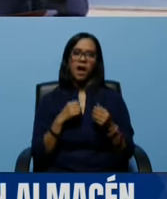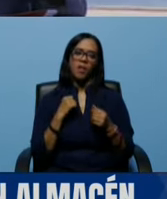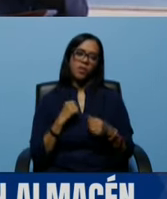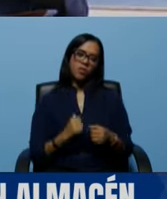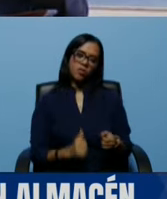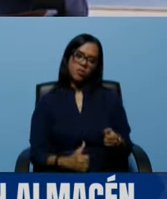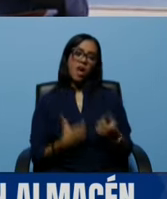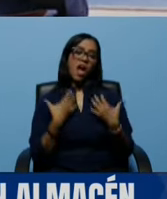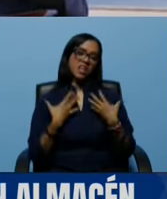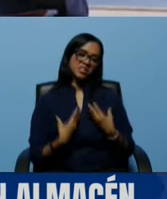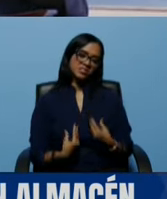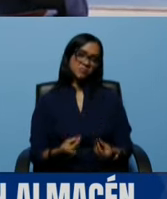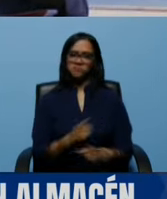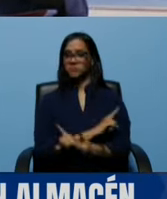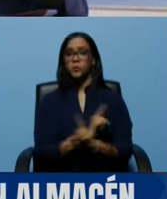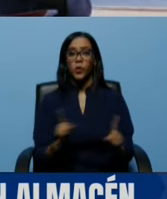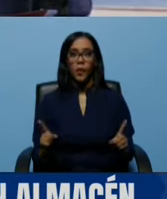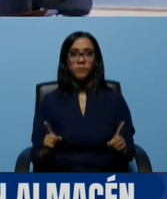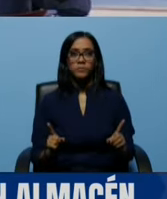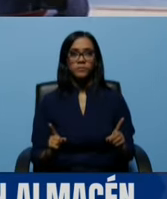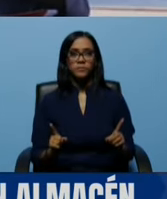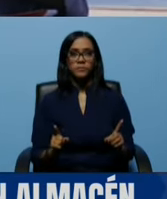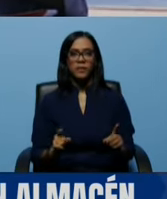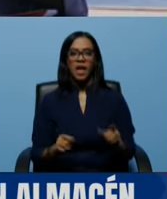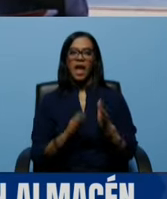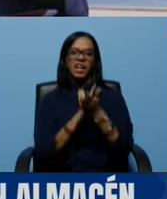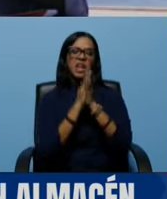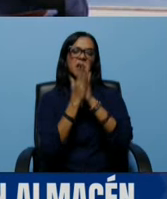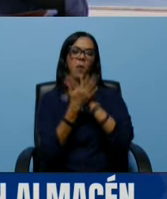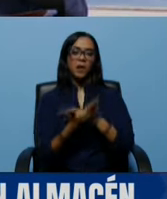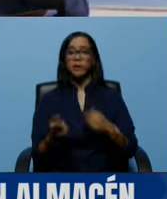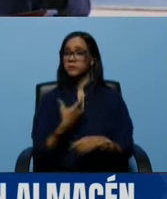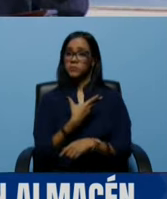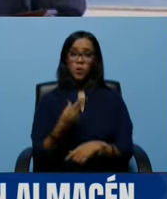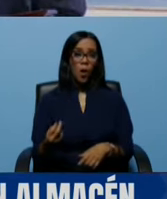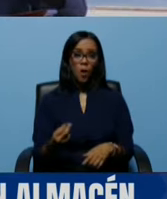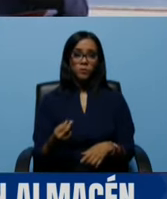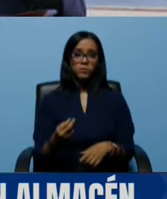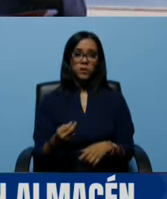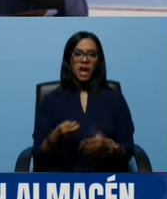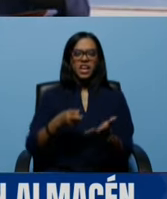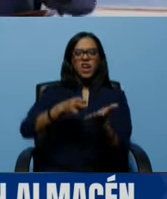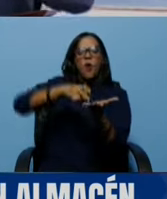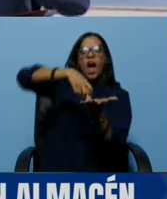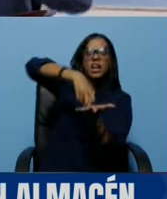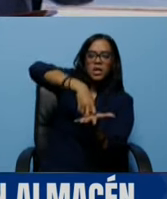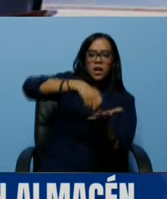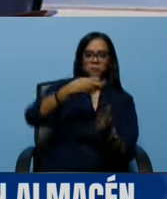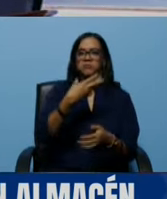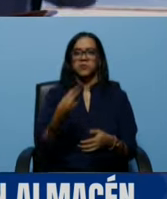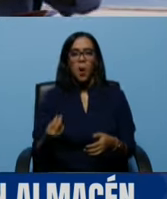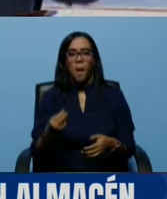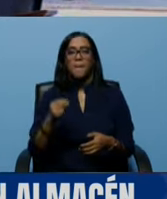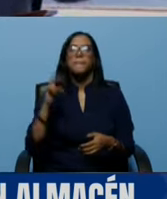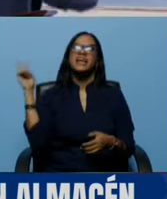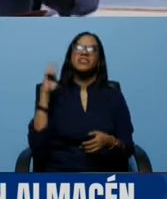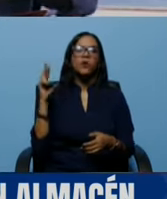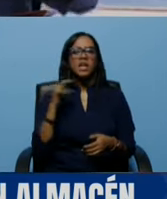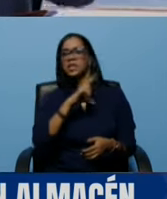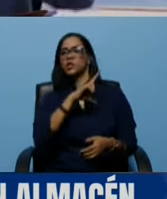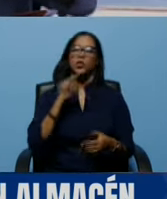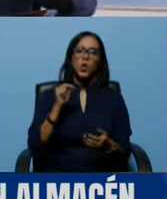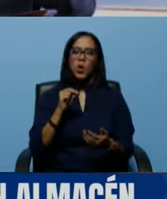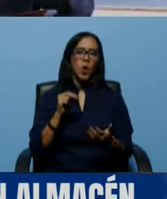a rendirse, a que lo acabaran, a que lo arrodillaran. Venezuela dijo: no me